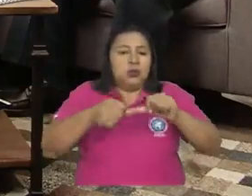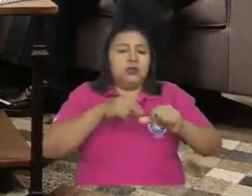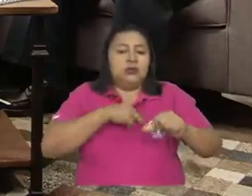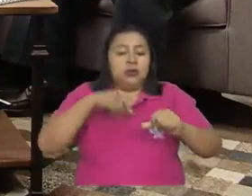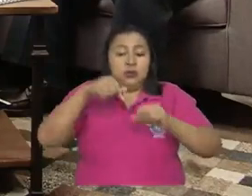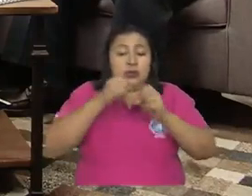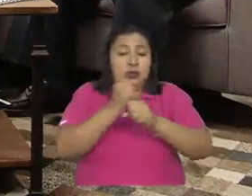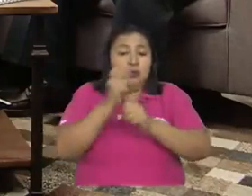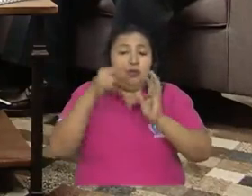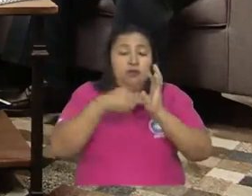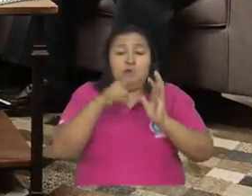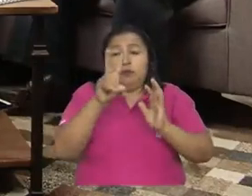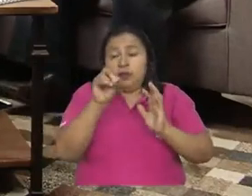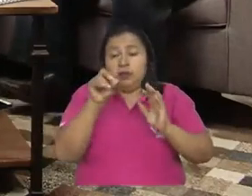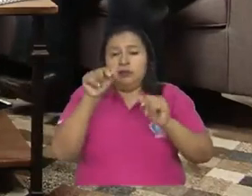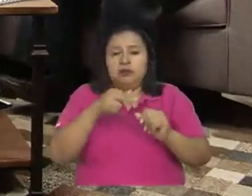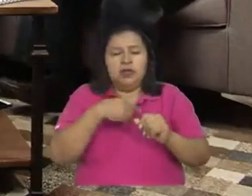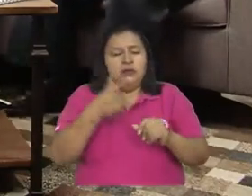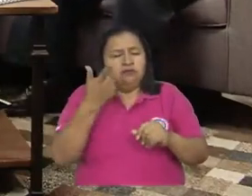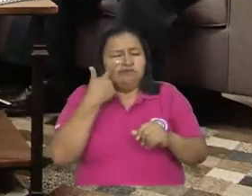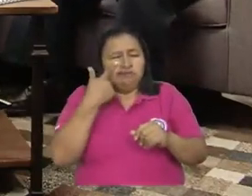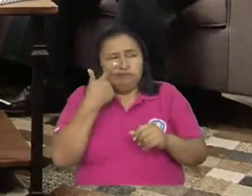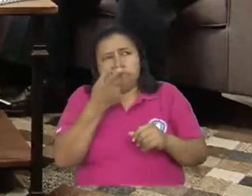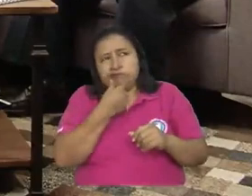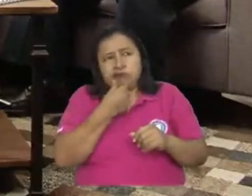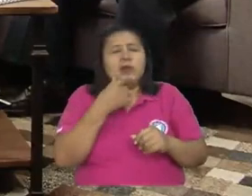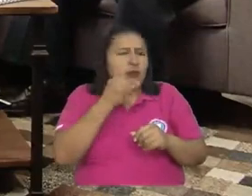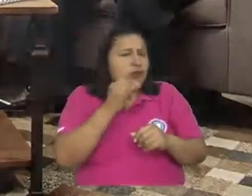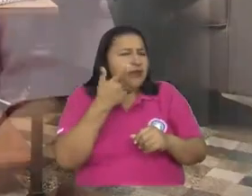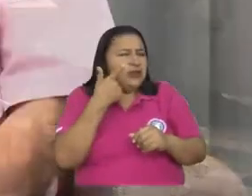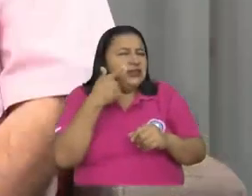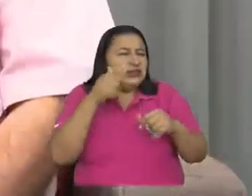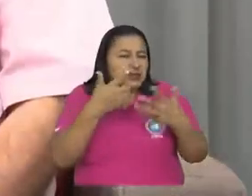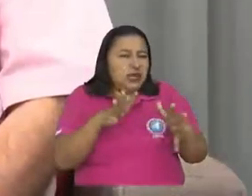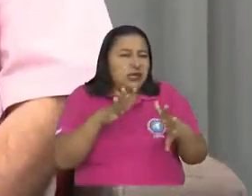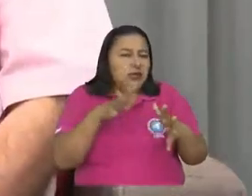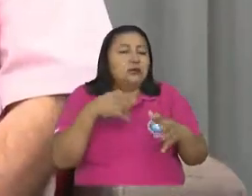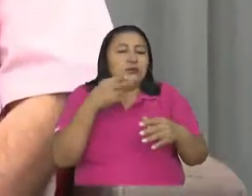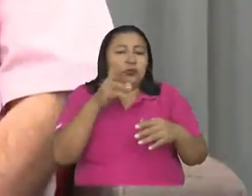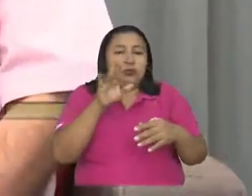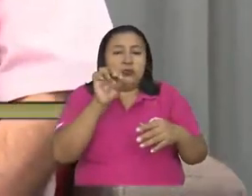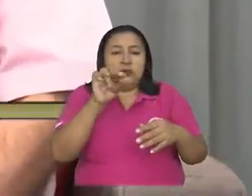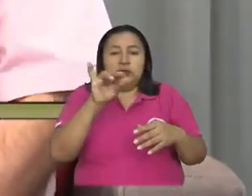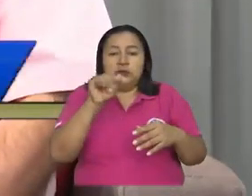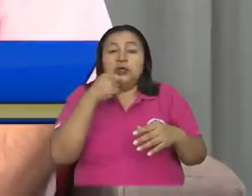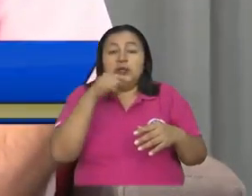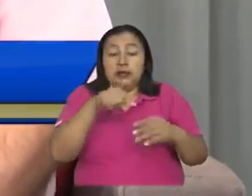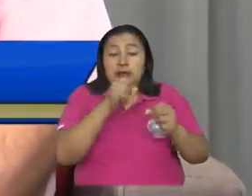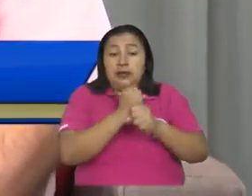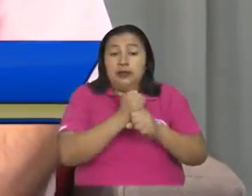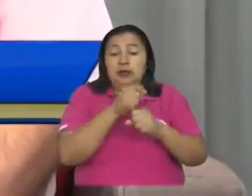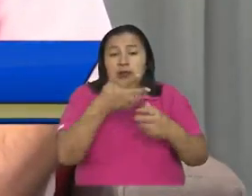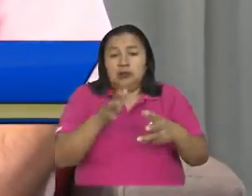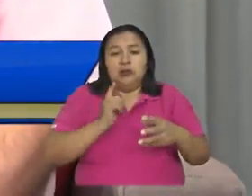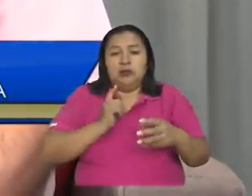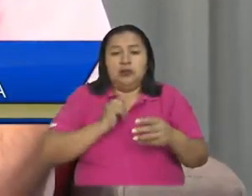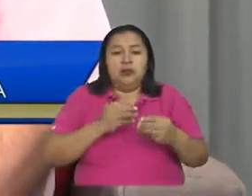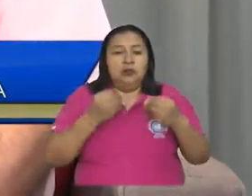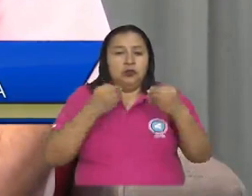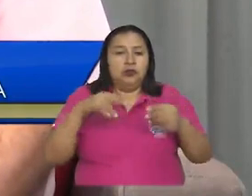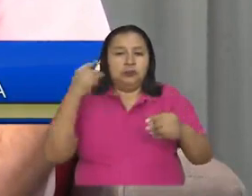2020 referido a ese tema. Pues fíjese que hemos tenido con Reinita este año un año de